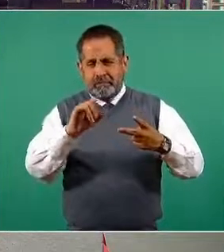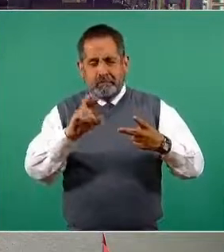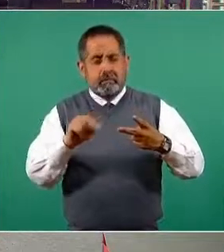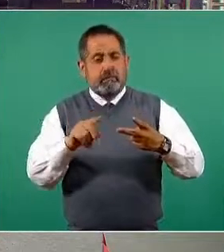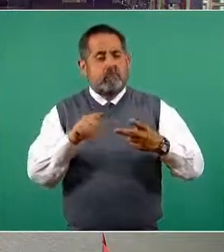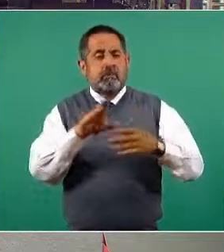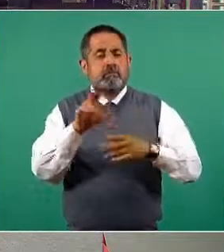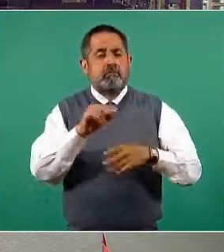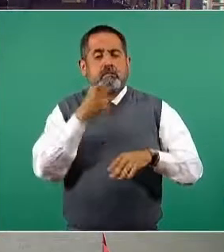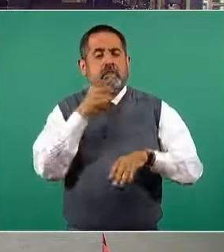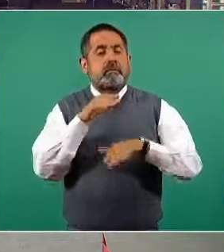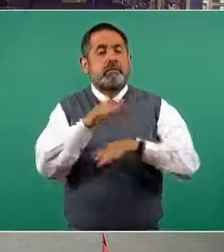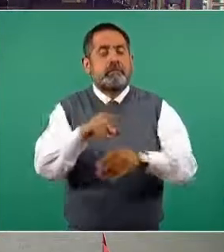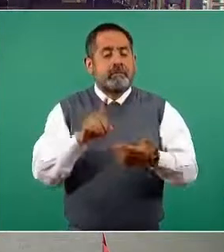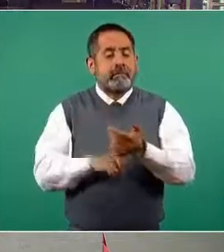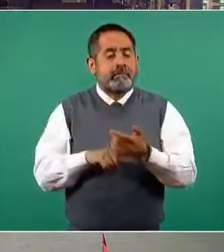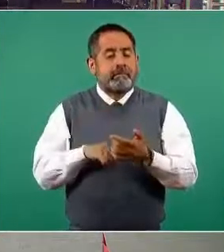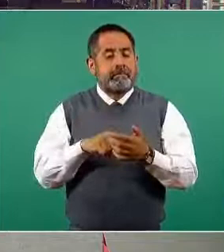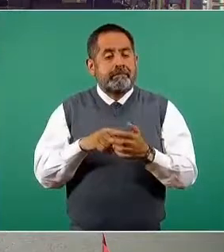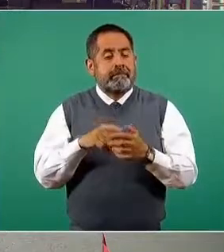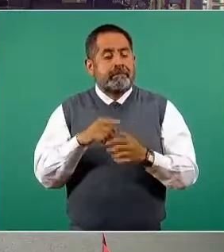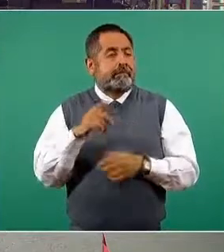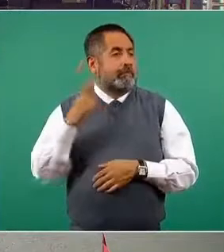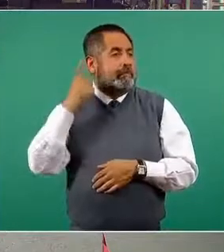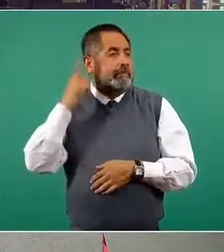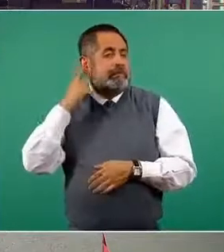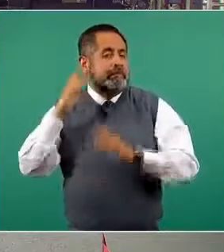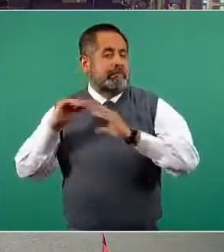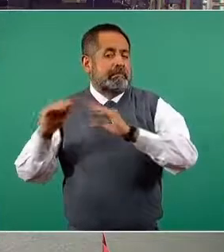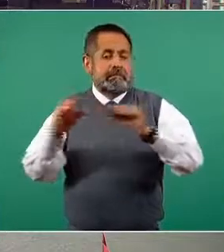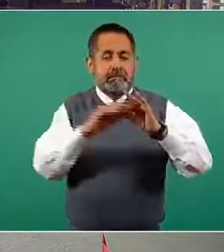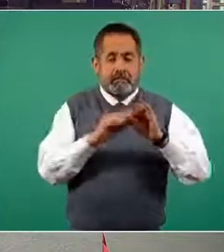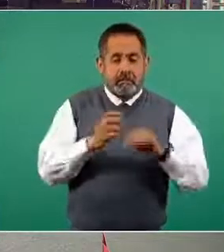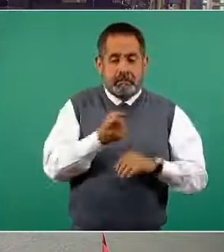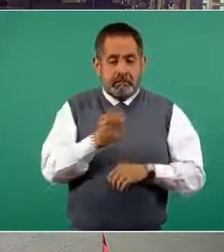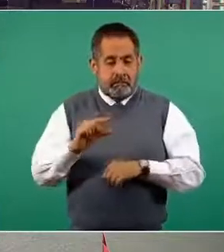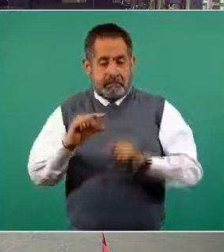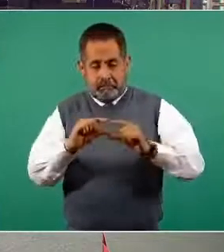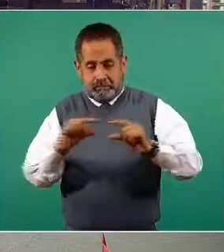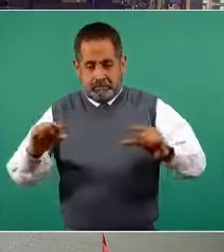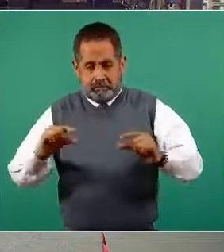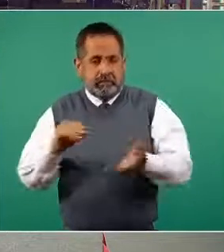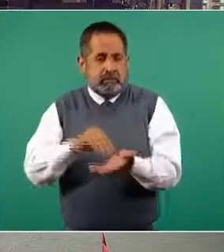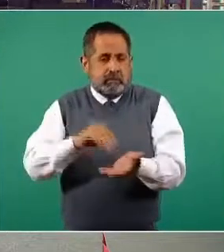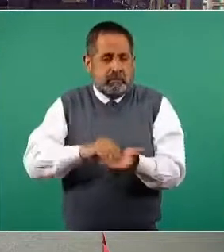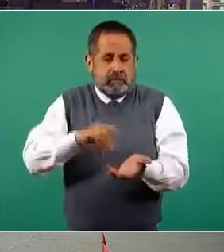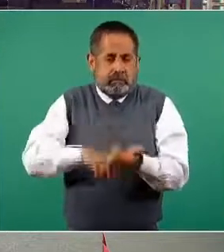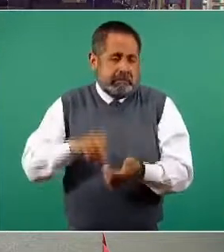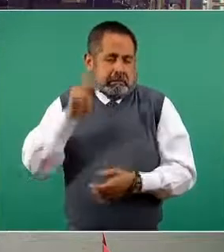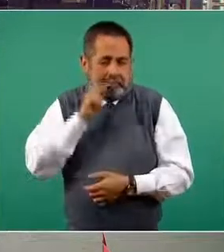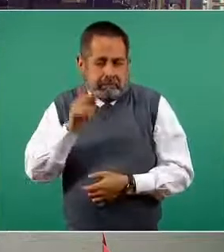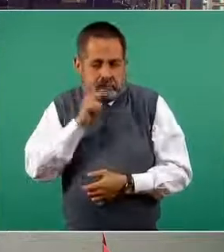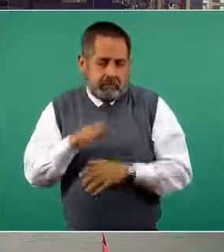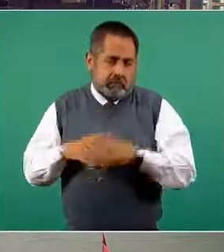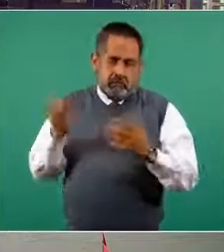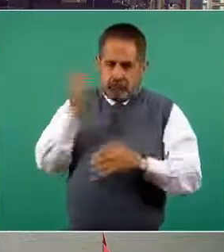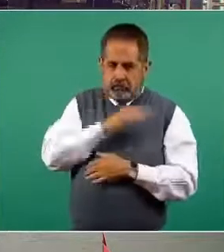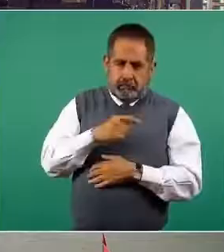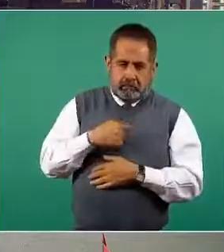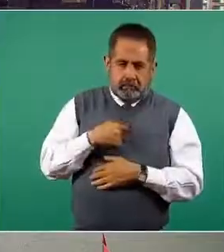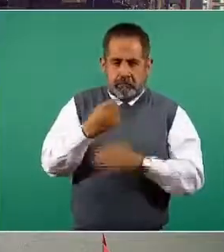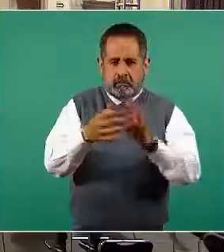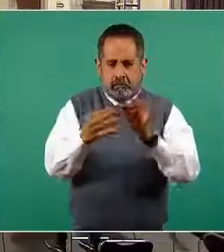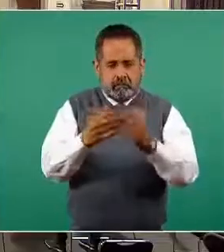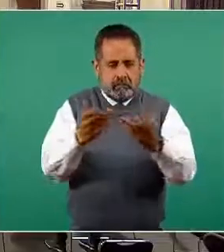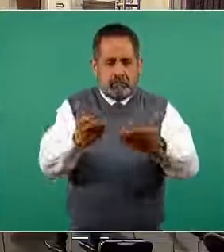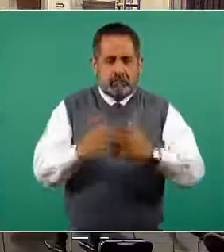se refería a que hay en redes sociales el rumor de que varias de las vacunas siguen en prueba, lo cual supongo es falso, ¿no? Entonces, si pudiera